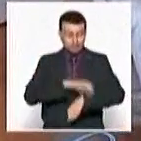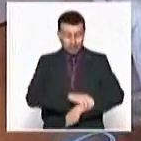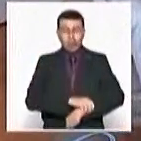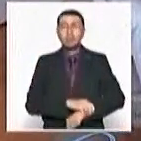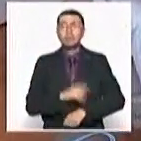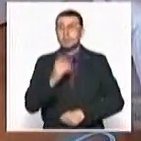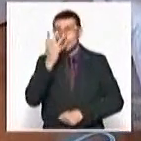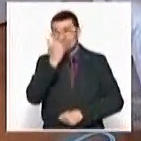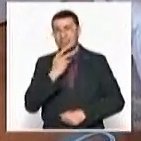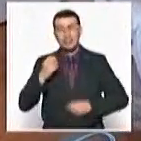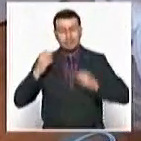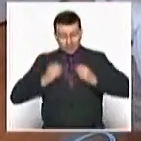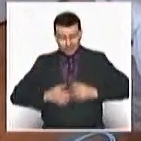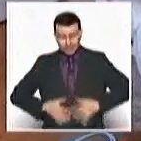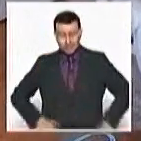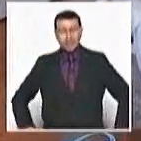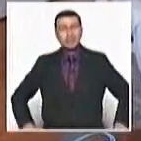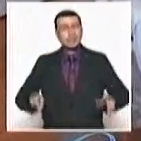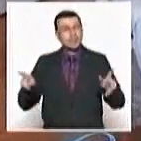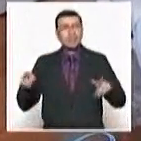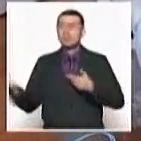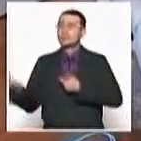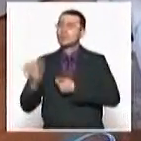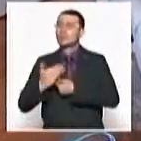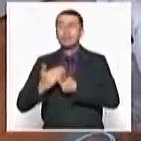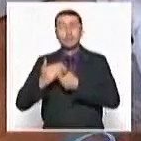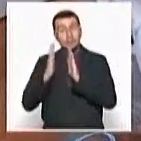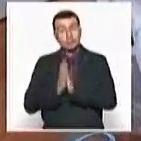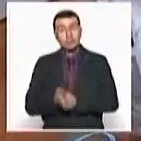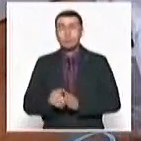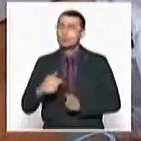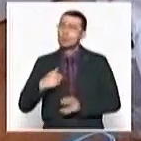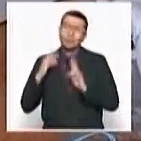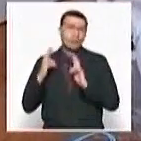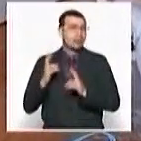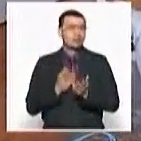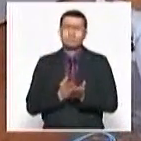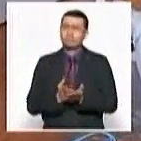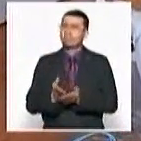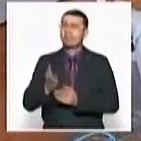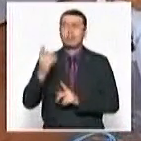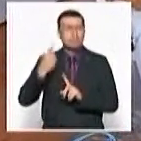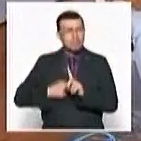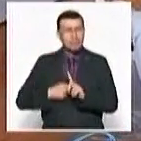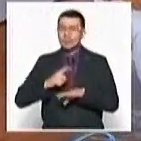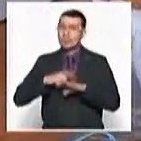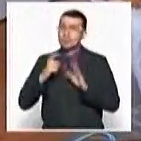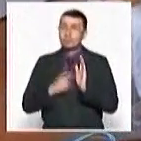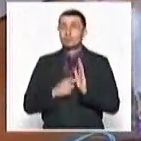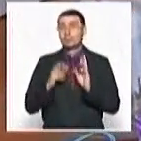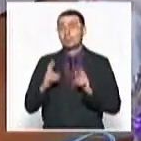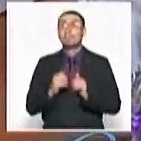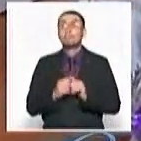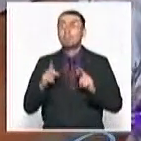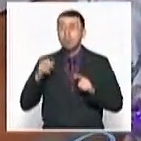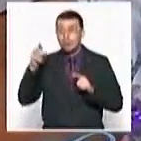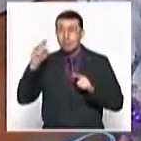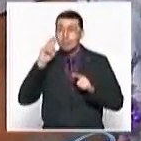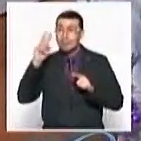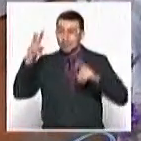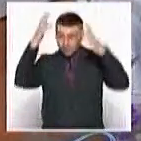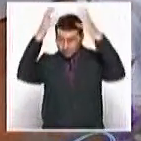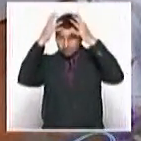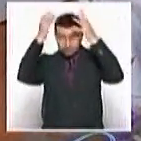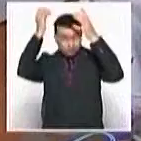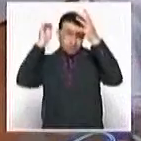el delantal en la consulta, y no quisiera quitármelo un día del mes, lo mismo que los gorritos que ustedes veían ahora, porque eso